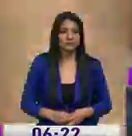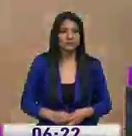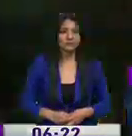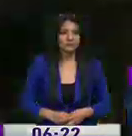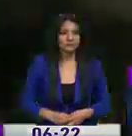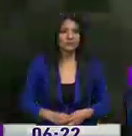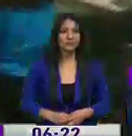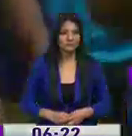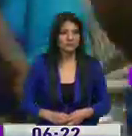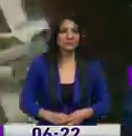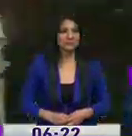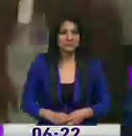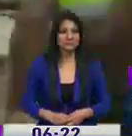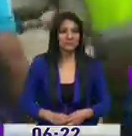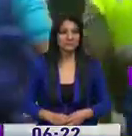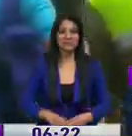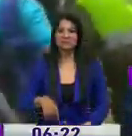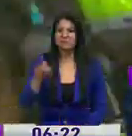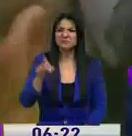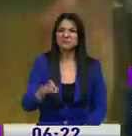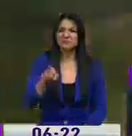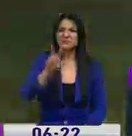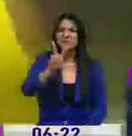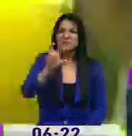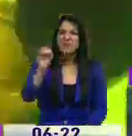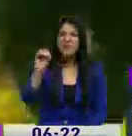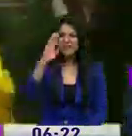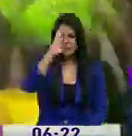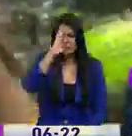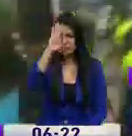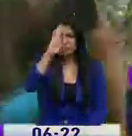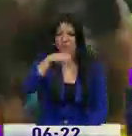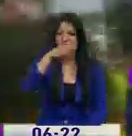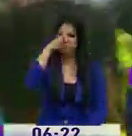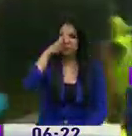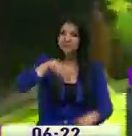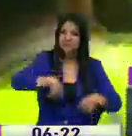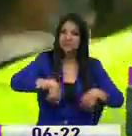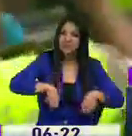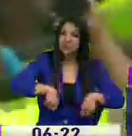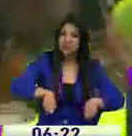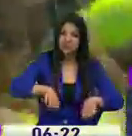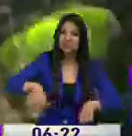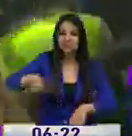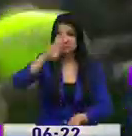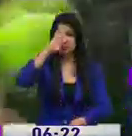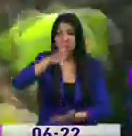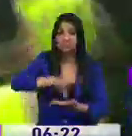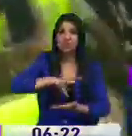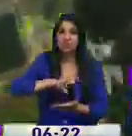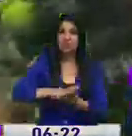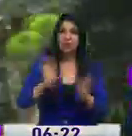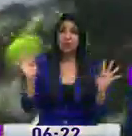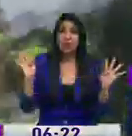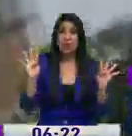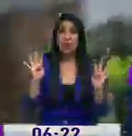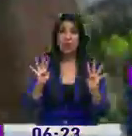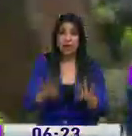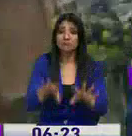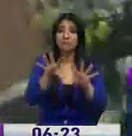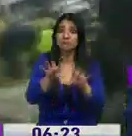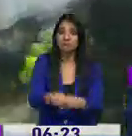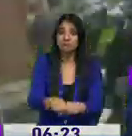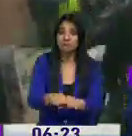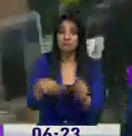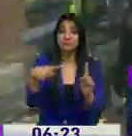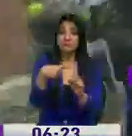se necesitaron aproximadamente 30 uniformados / motorizados y servicio urbano para lograr esta captura el